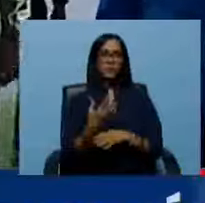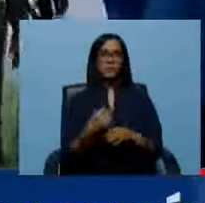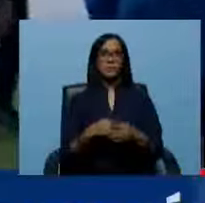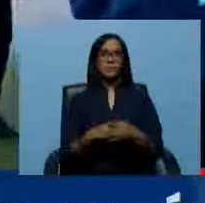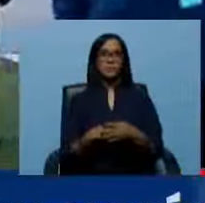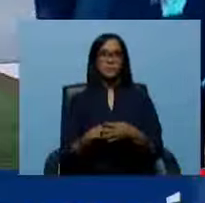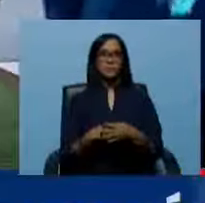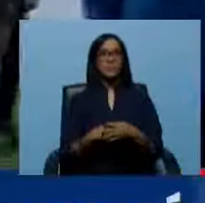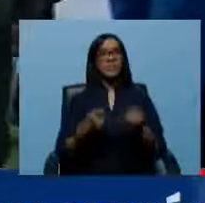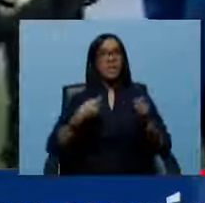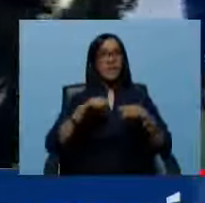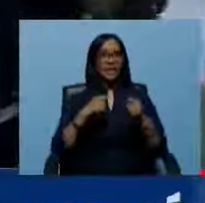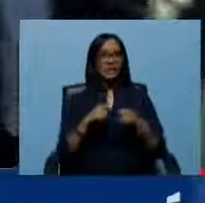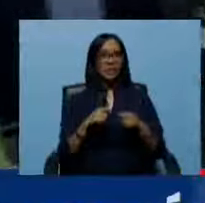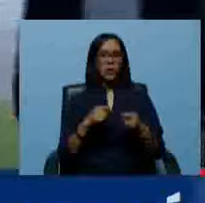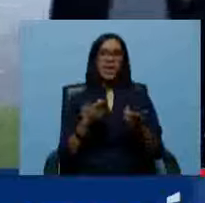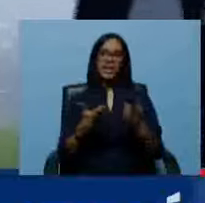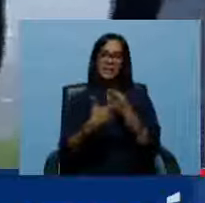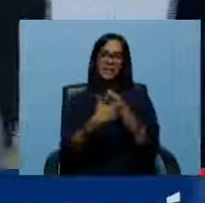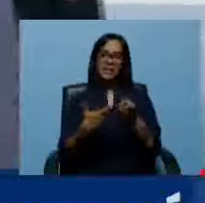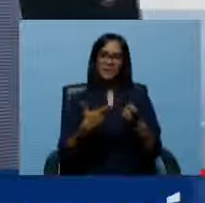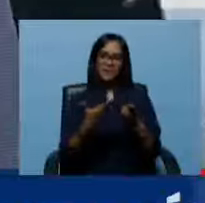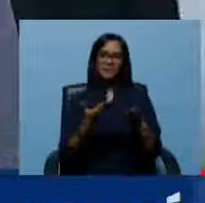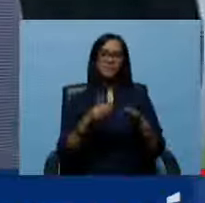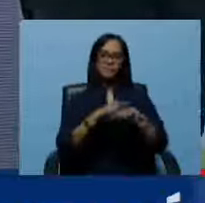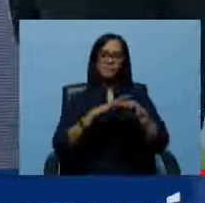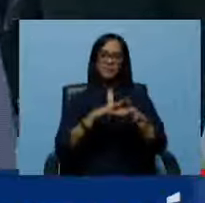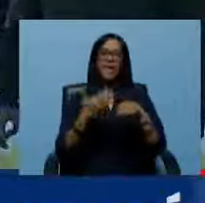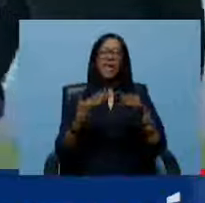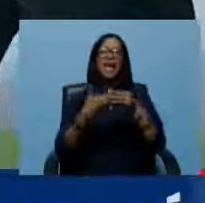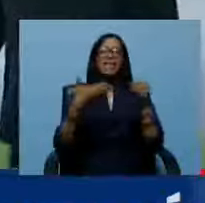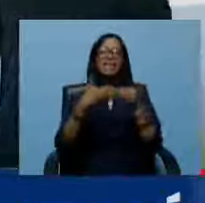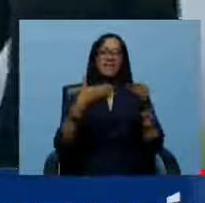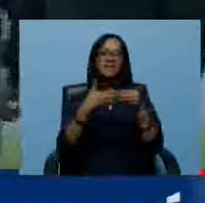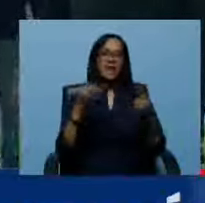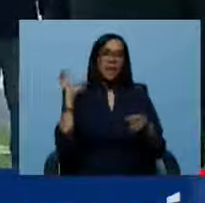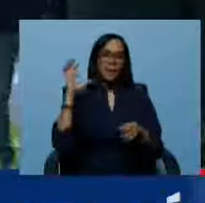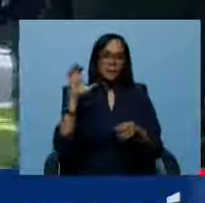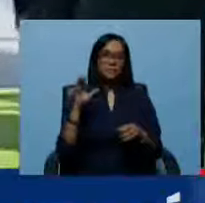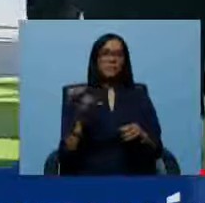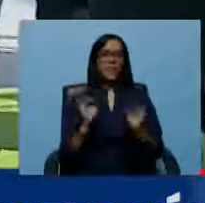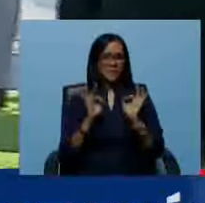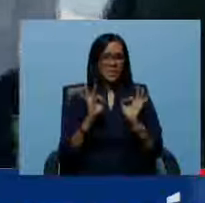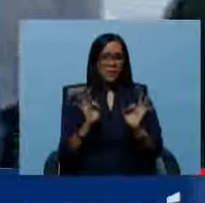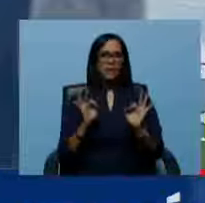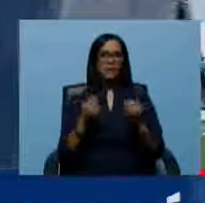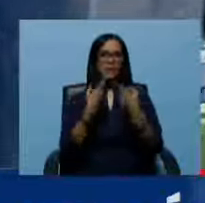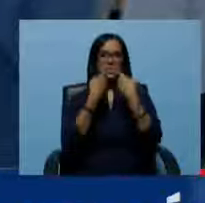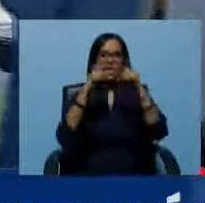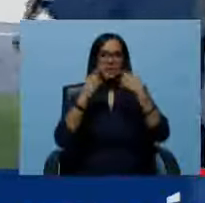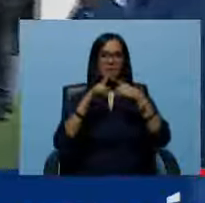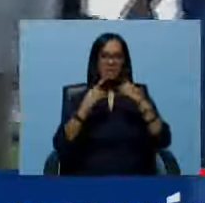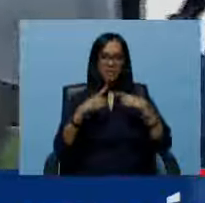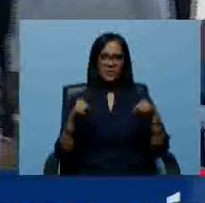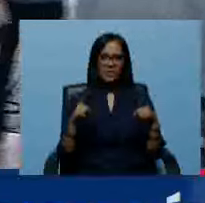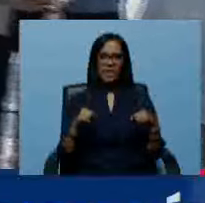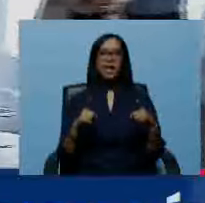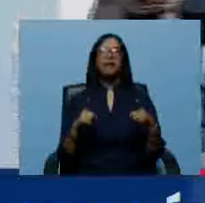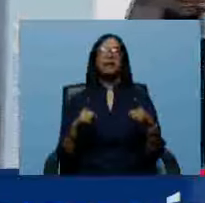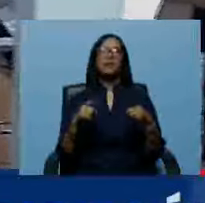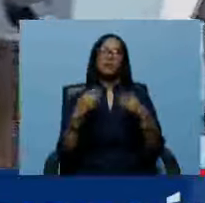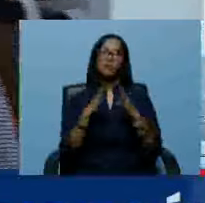ingresos en divisas para el país y sobre todo la diversificación, diversificar los productos que se están